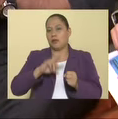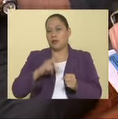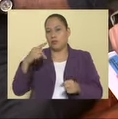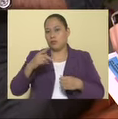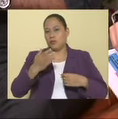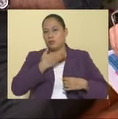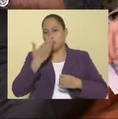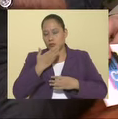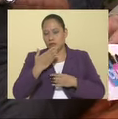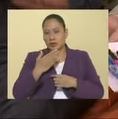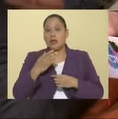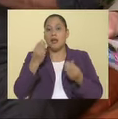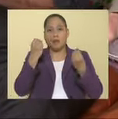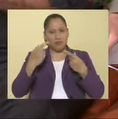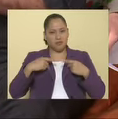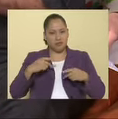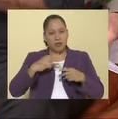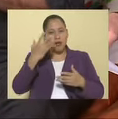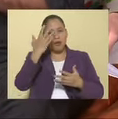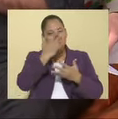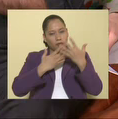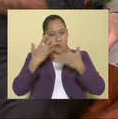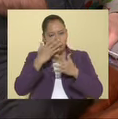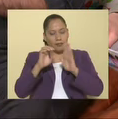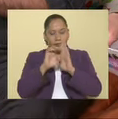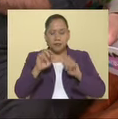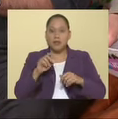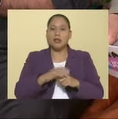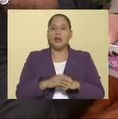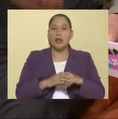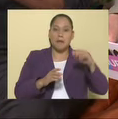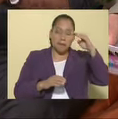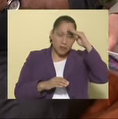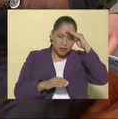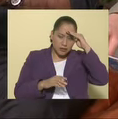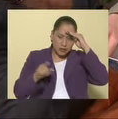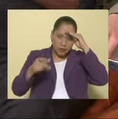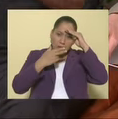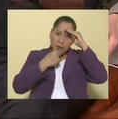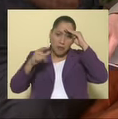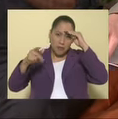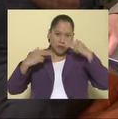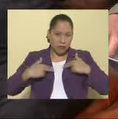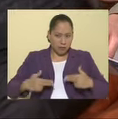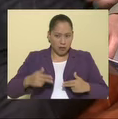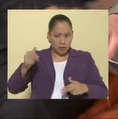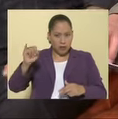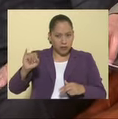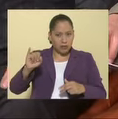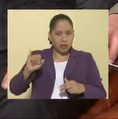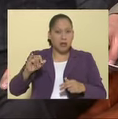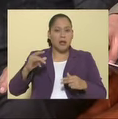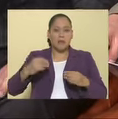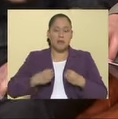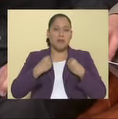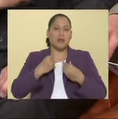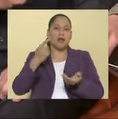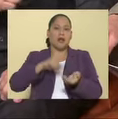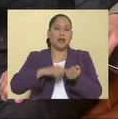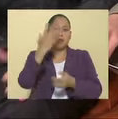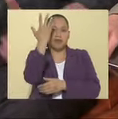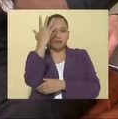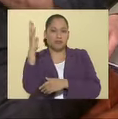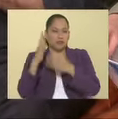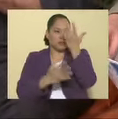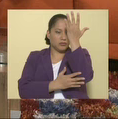¿no? Entonces, hay mucha gente que confunde, tiene un problema de pensar que el hombre natural es el hombre que vive, por ejemplo, en la selva. Como no está en la